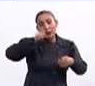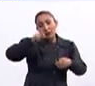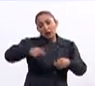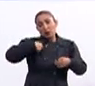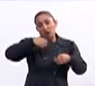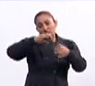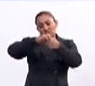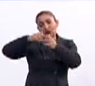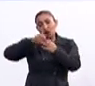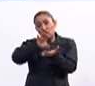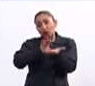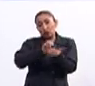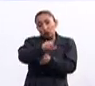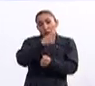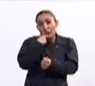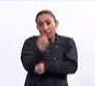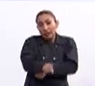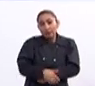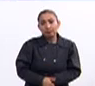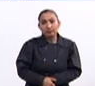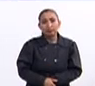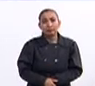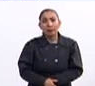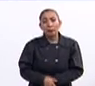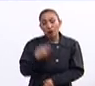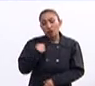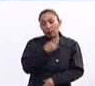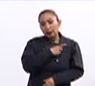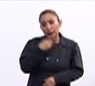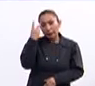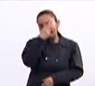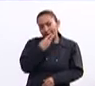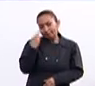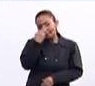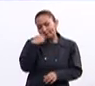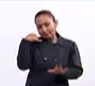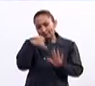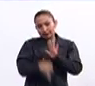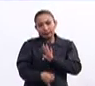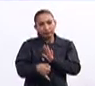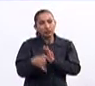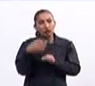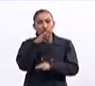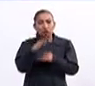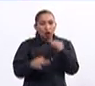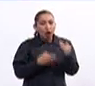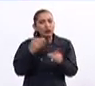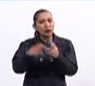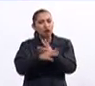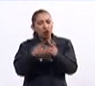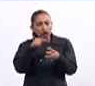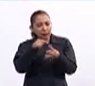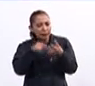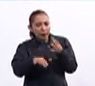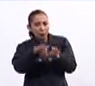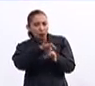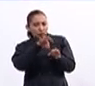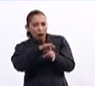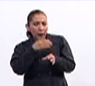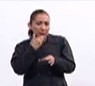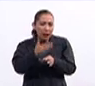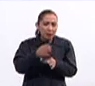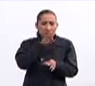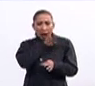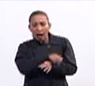del andamiaje constitucional. Que no por eso dejan de revisar a plenitud y a profundidad pues todos los elementos de esa elección, a favor y